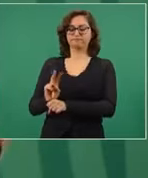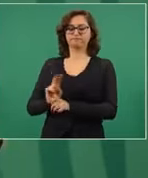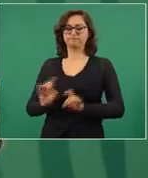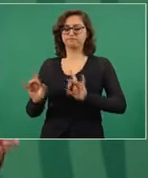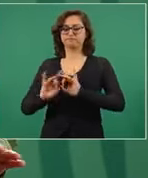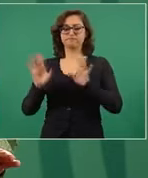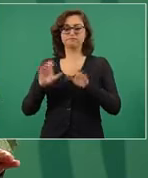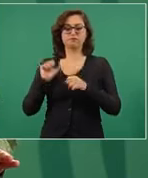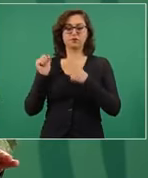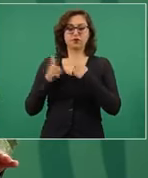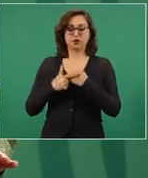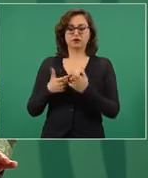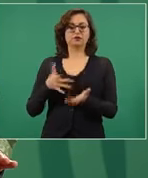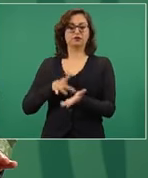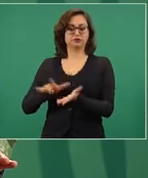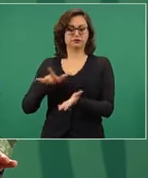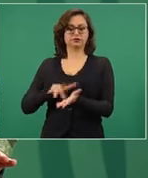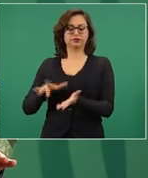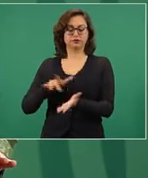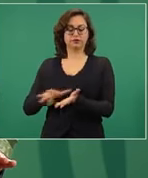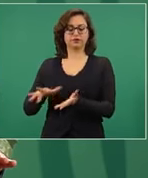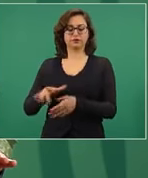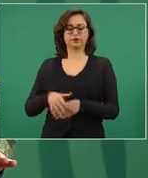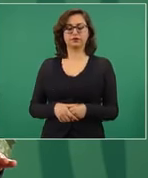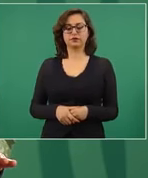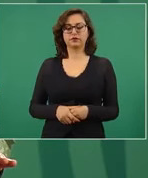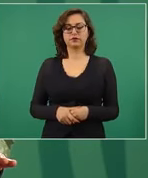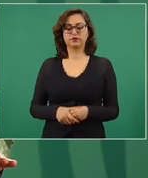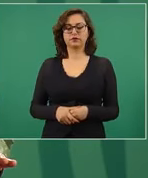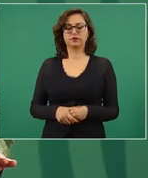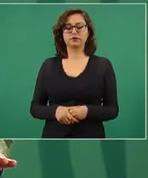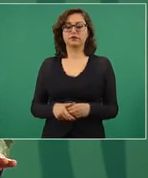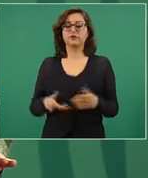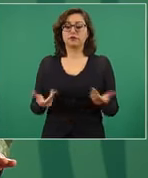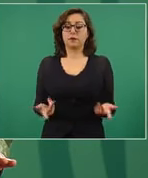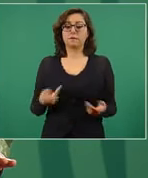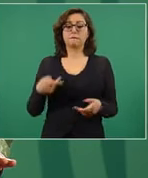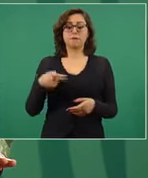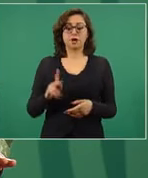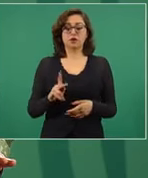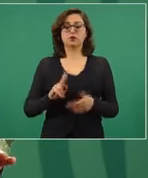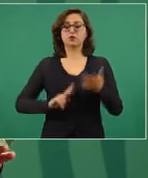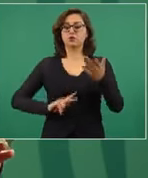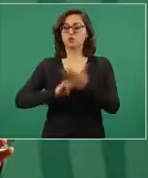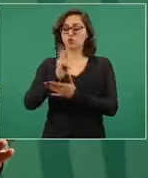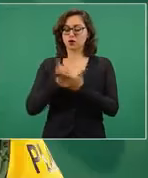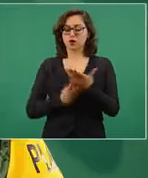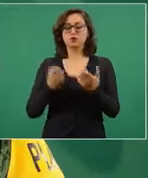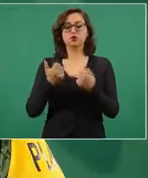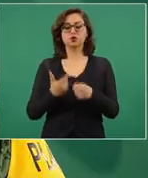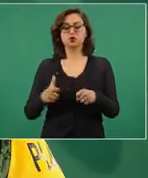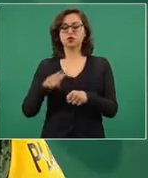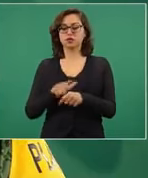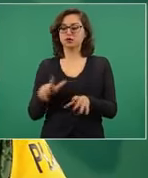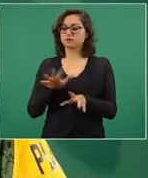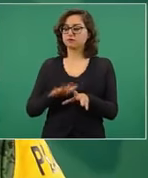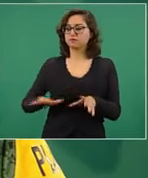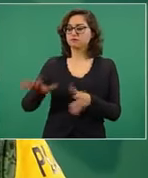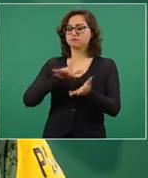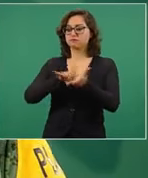suceder, para apoyar también la parte que estableció la secretaria de los programas sociales que requieran que se